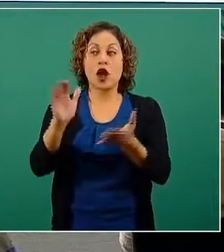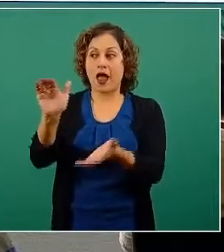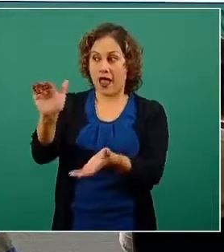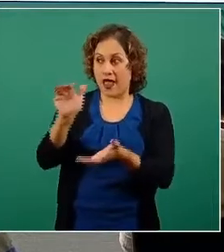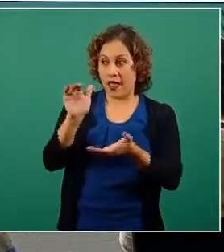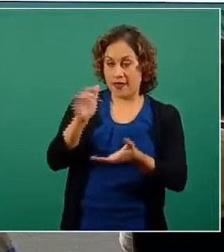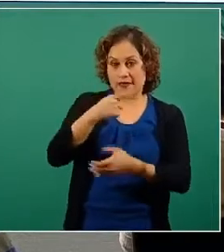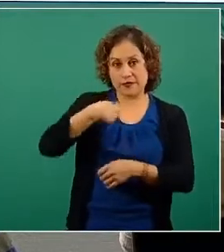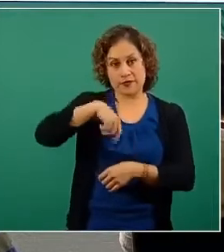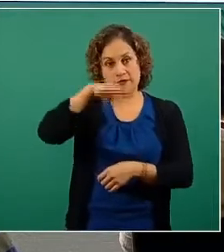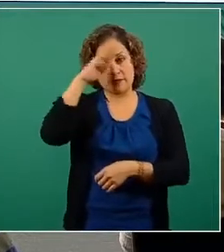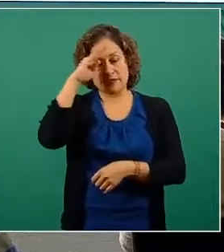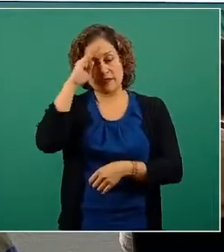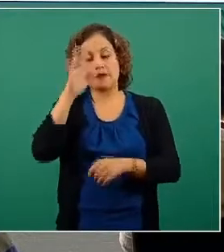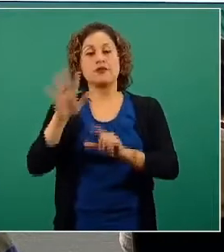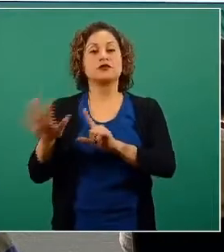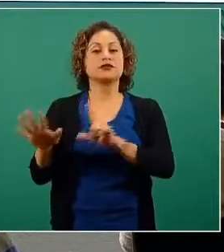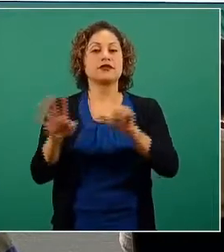son las